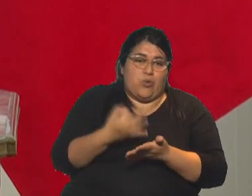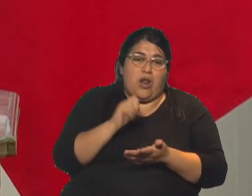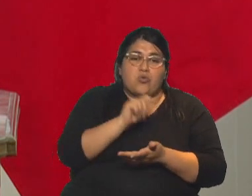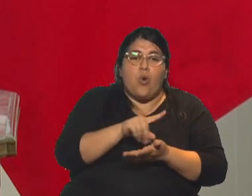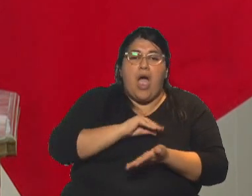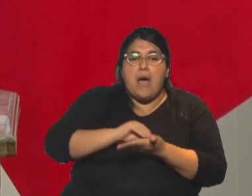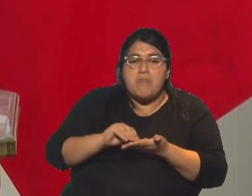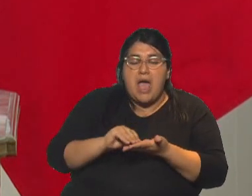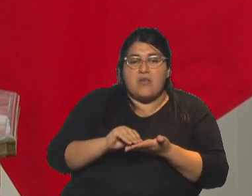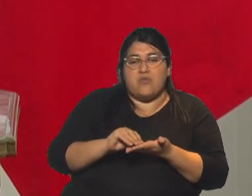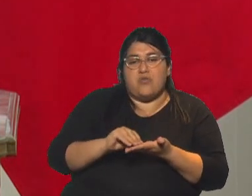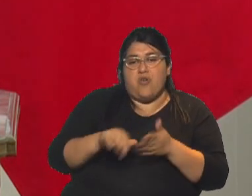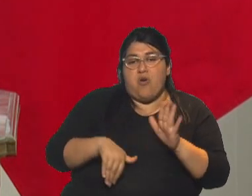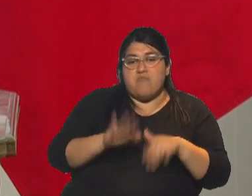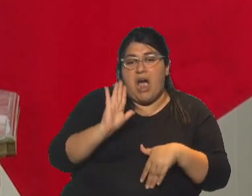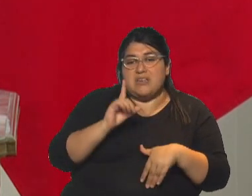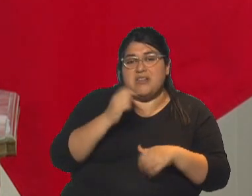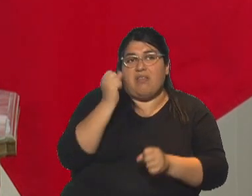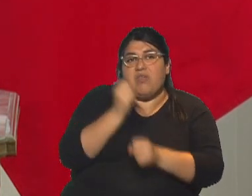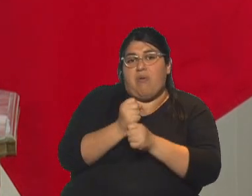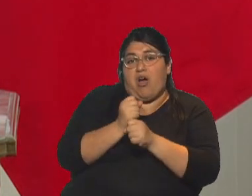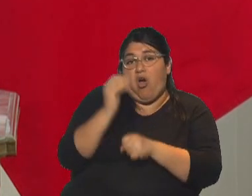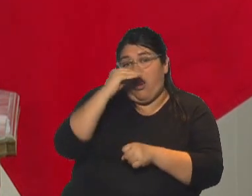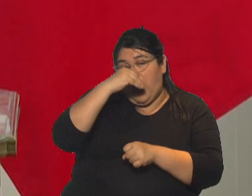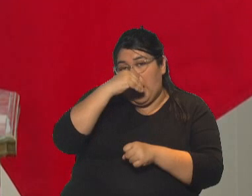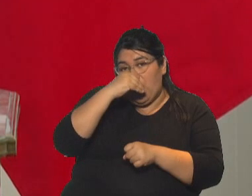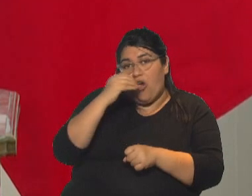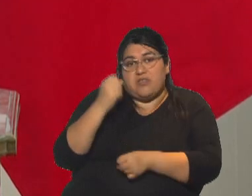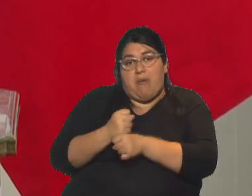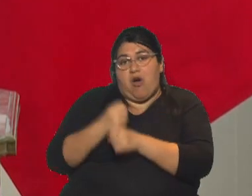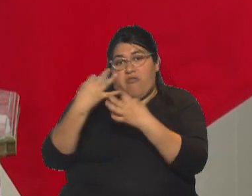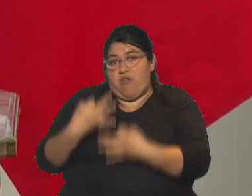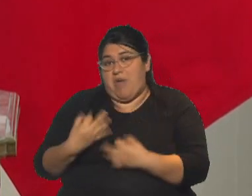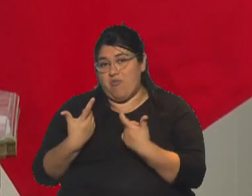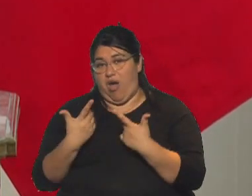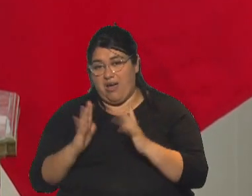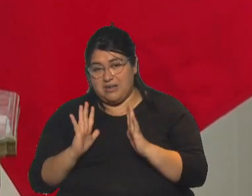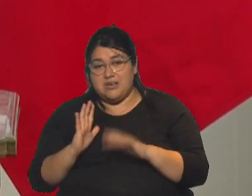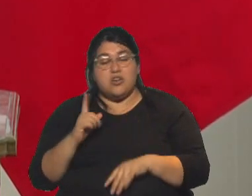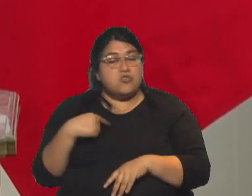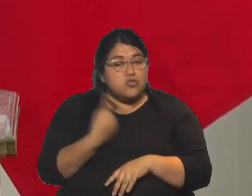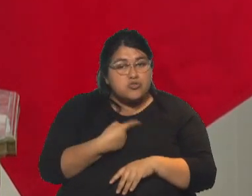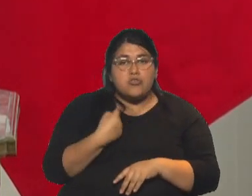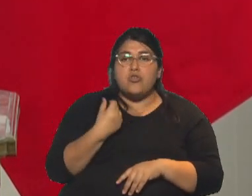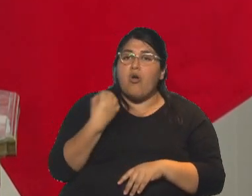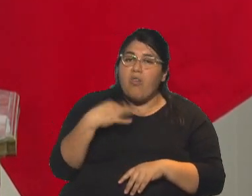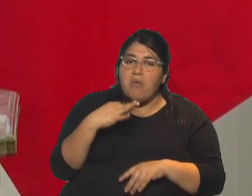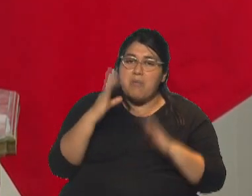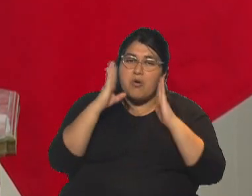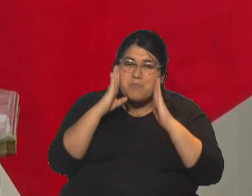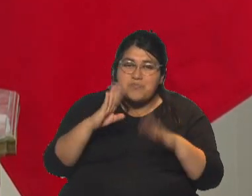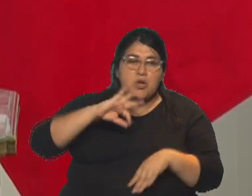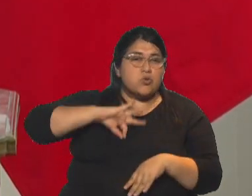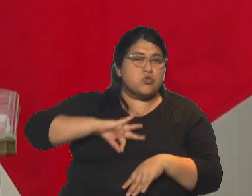empleados salgan de la formalidad y pasarlos a la informalidad. Pero nosotros tenemos que recuperar ese salario de